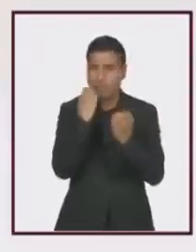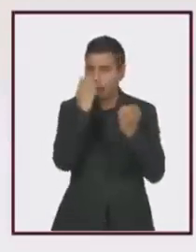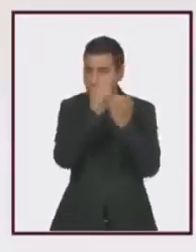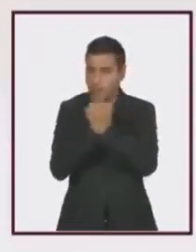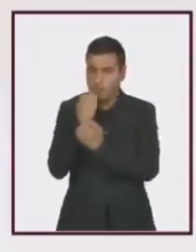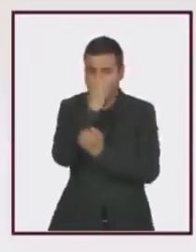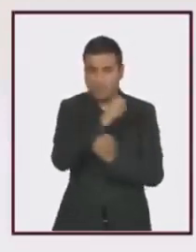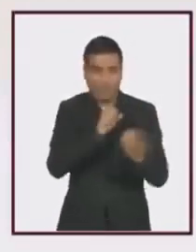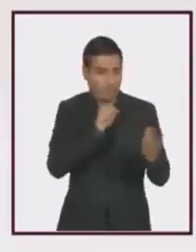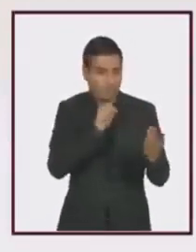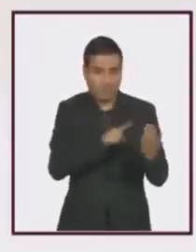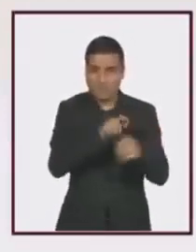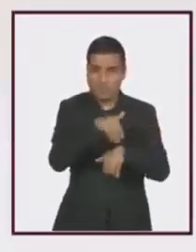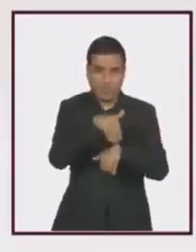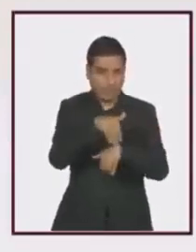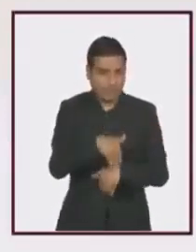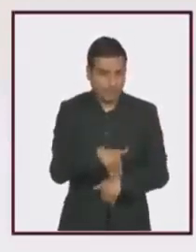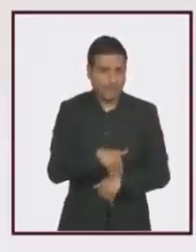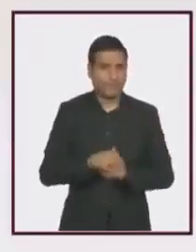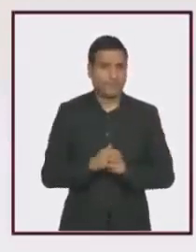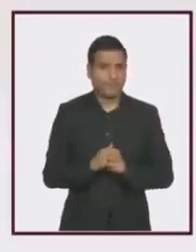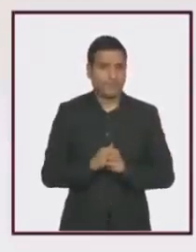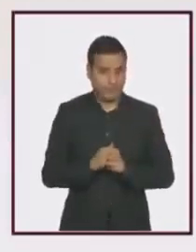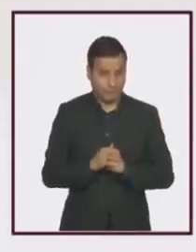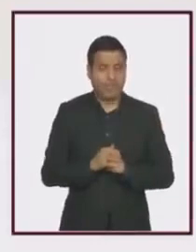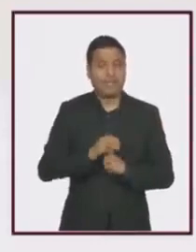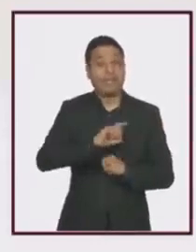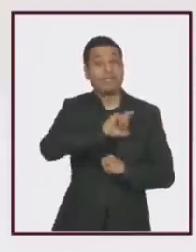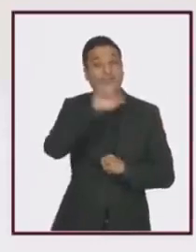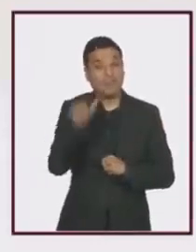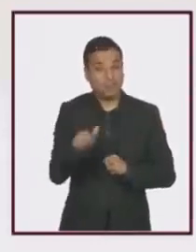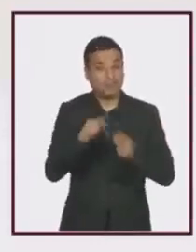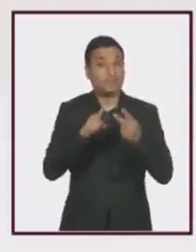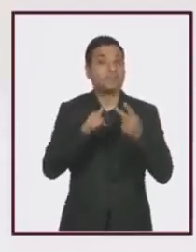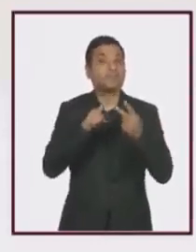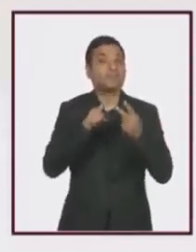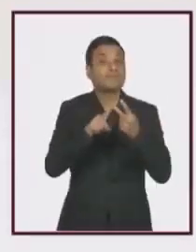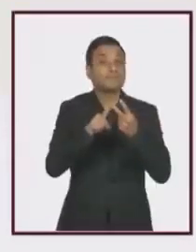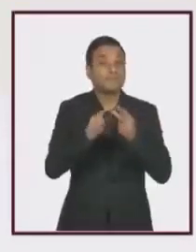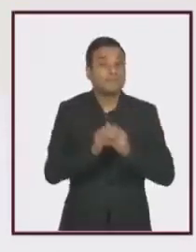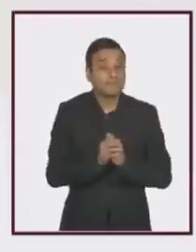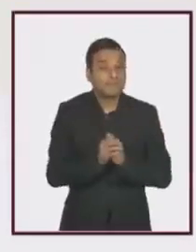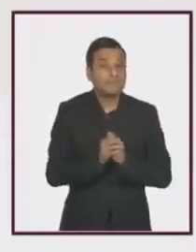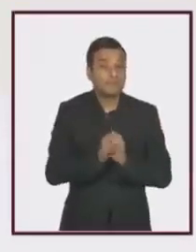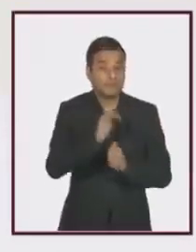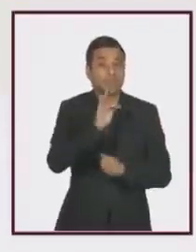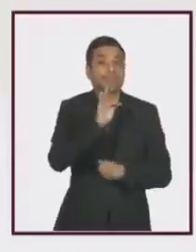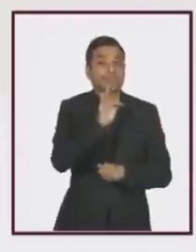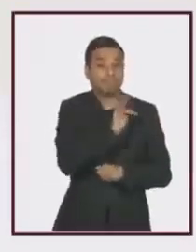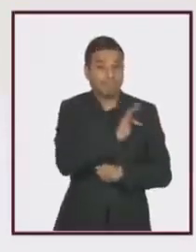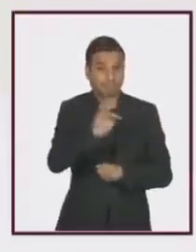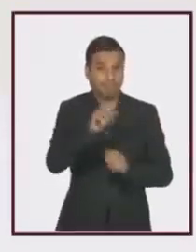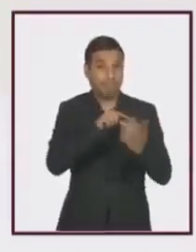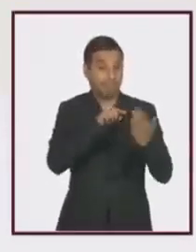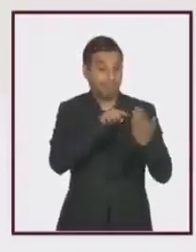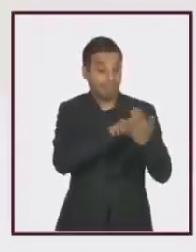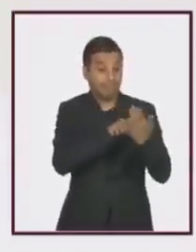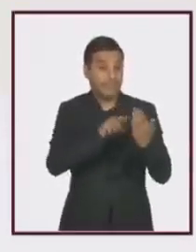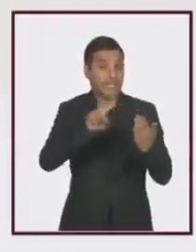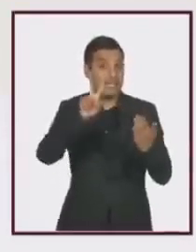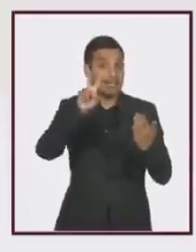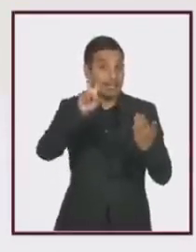analítico. Un segundo tipo de contenidos son aquellos contenidos que sí es